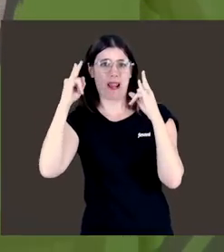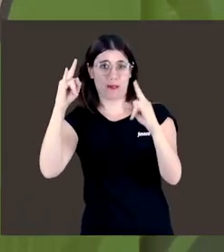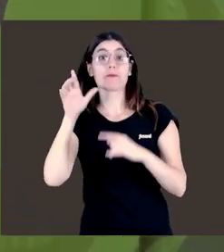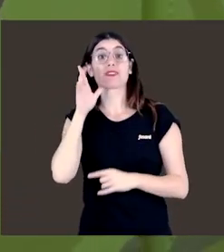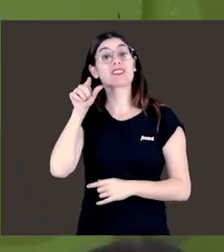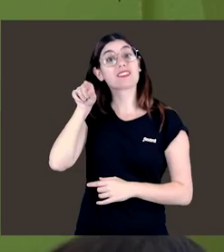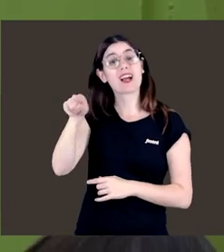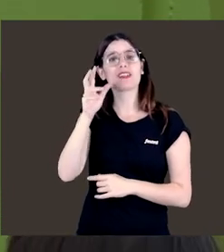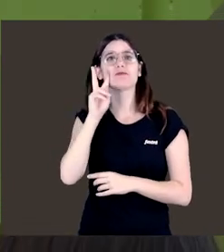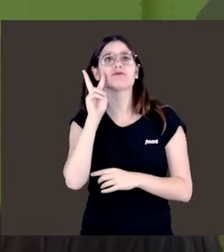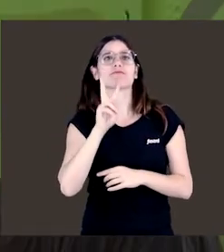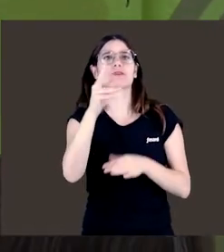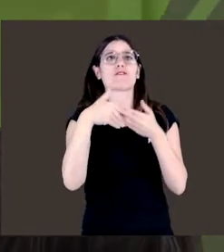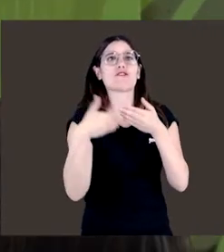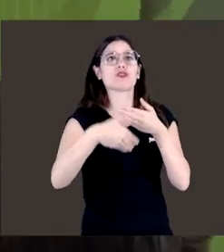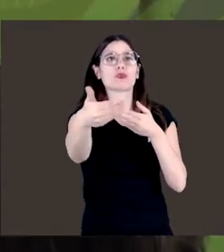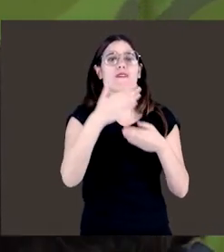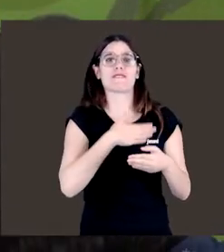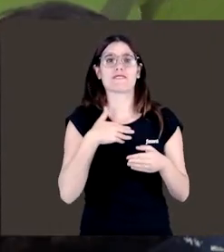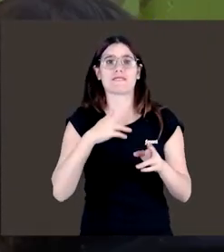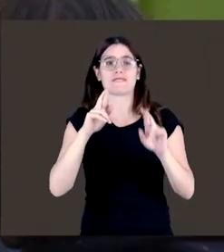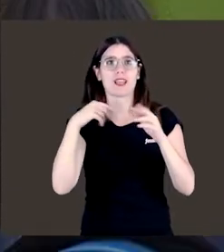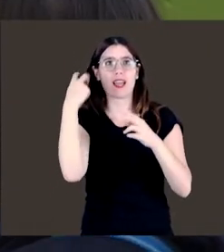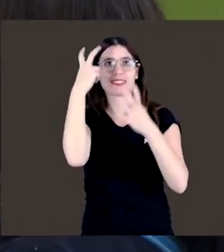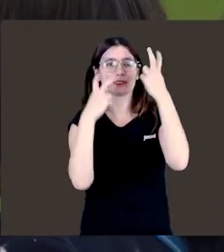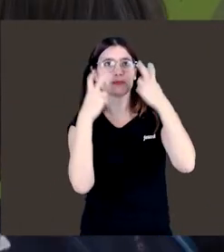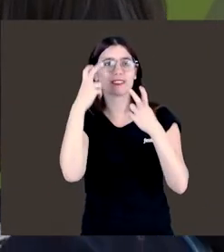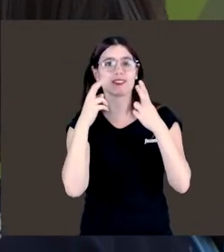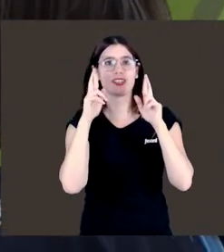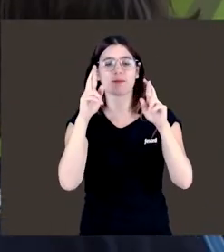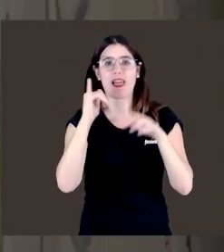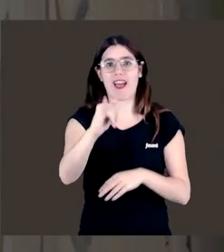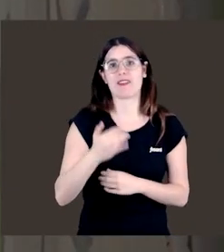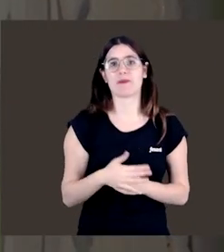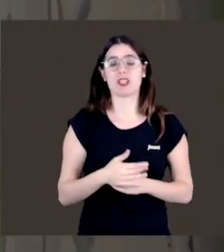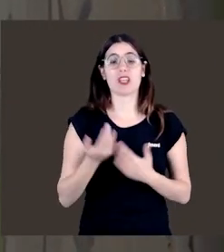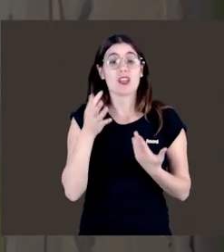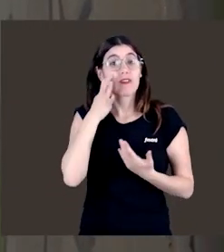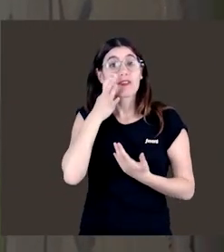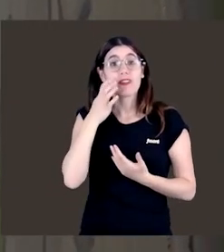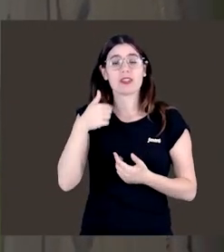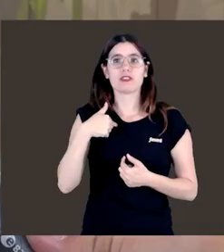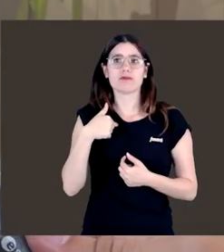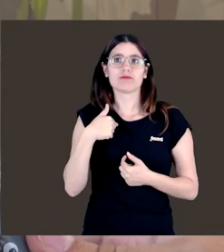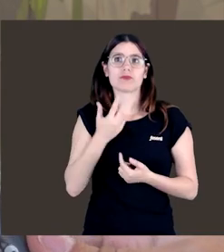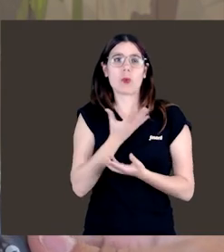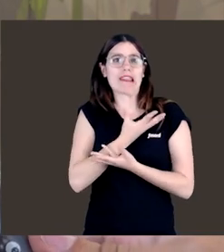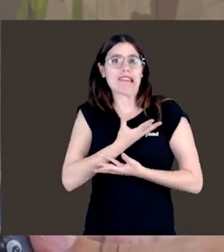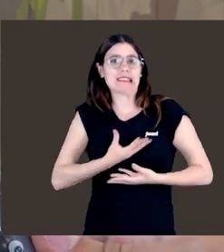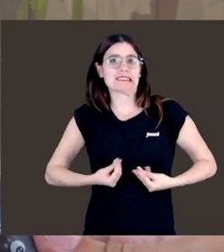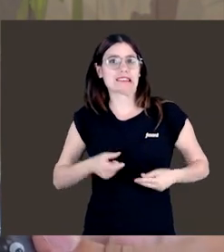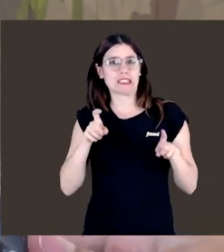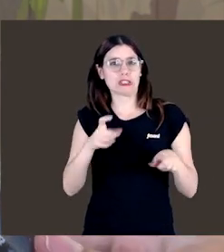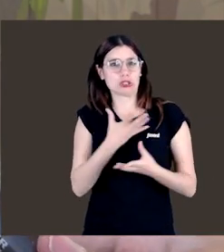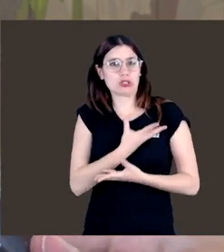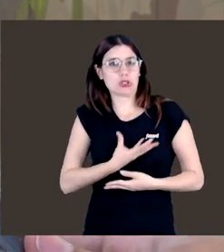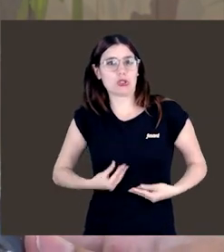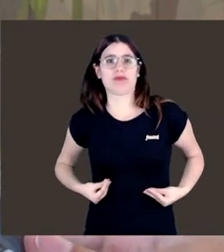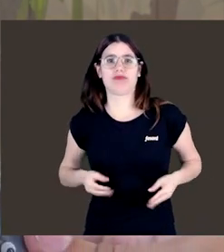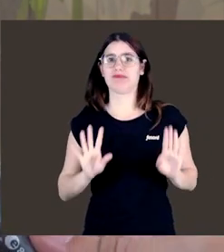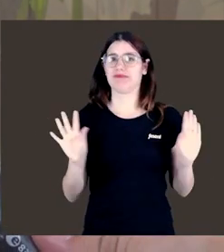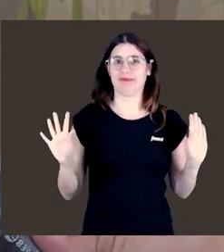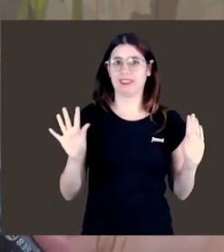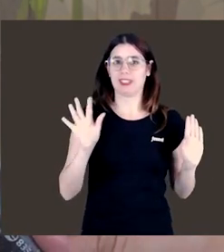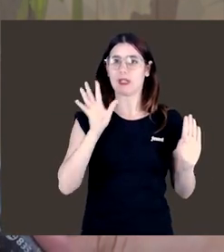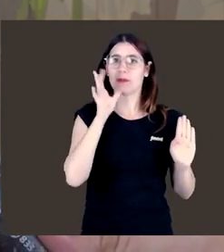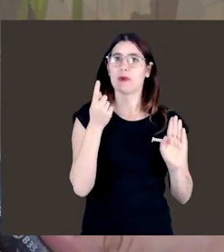de Jane Goodall, quien dirige hacia el futuro una mirada cargada de expresividad y esperanza. Más que nada, descanso y relajación. Un poco